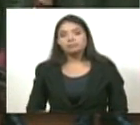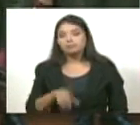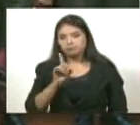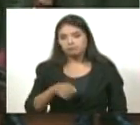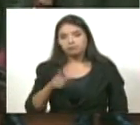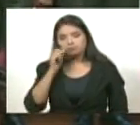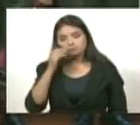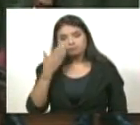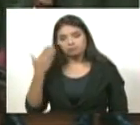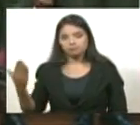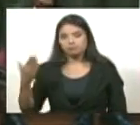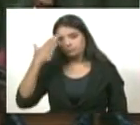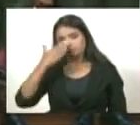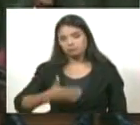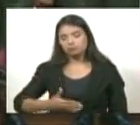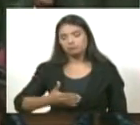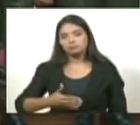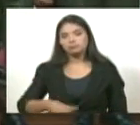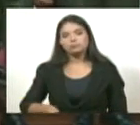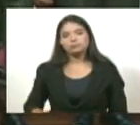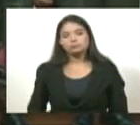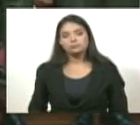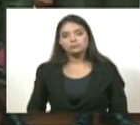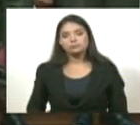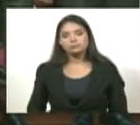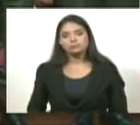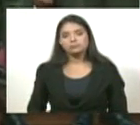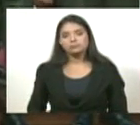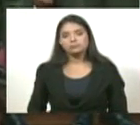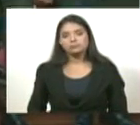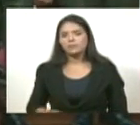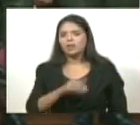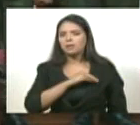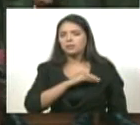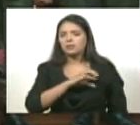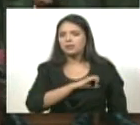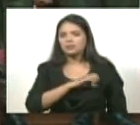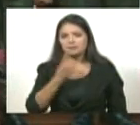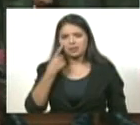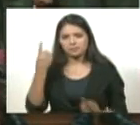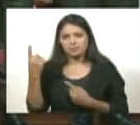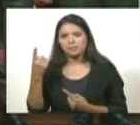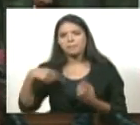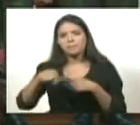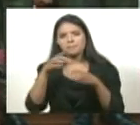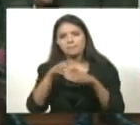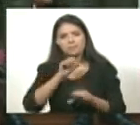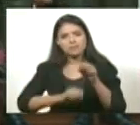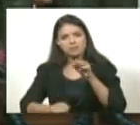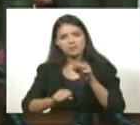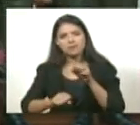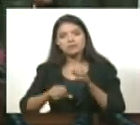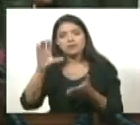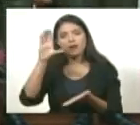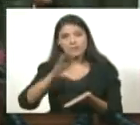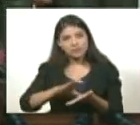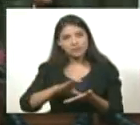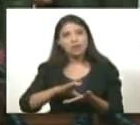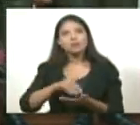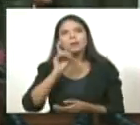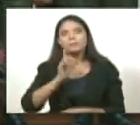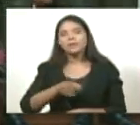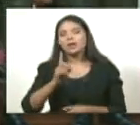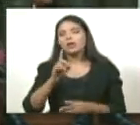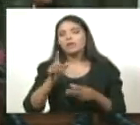el comandante general de la Milicia Bolivariana, el comandante de la Región Estratégica de Defensa Integral Capital,